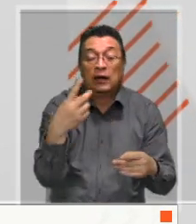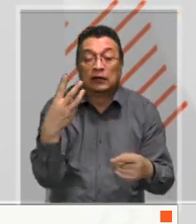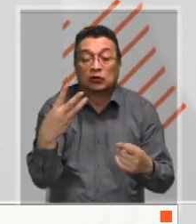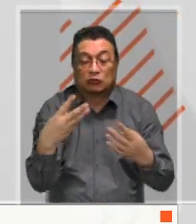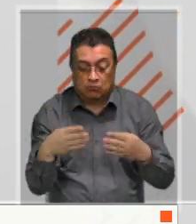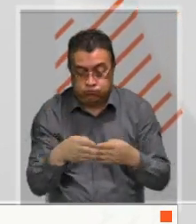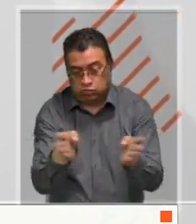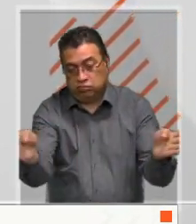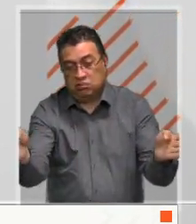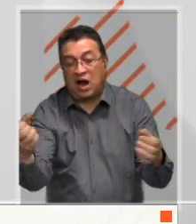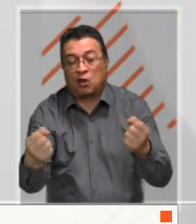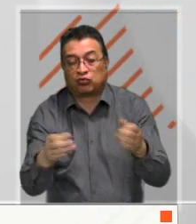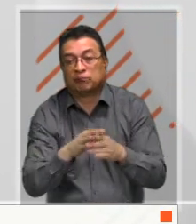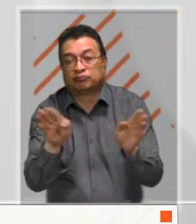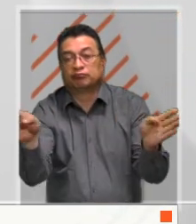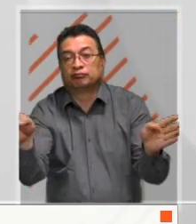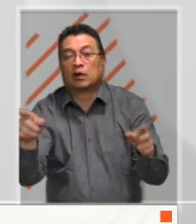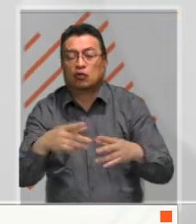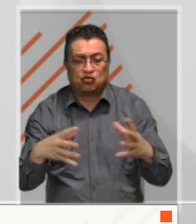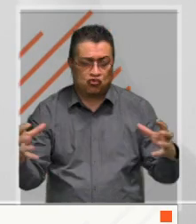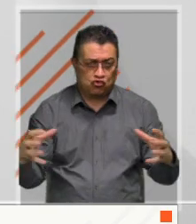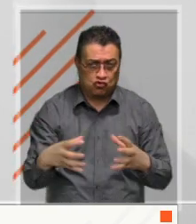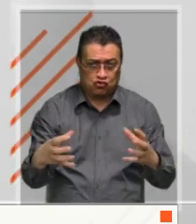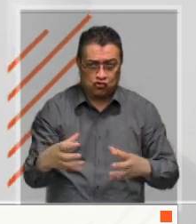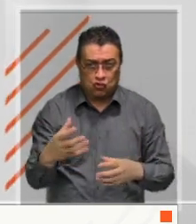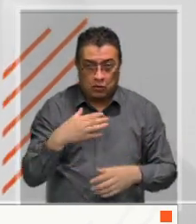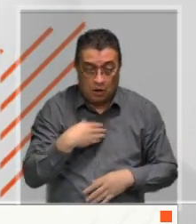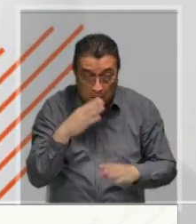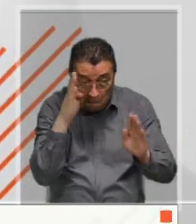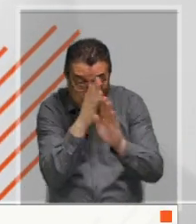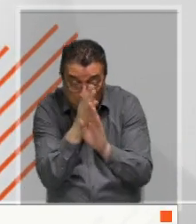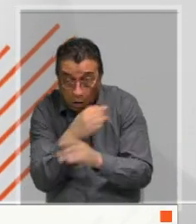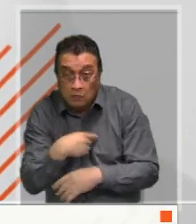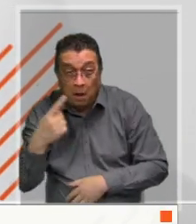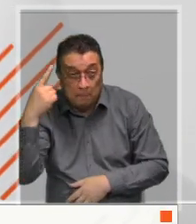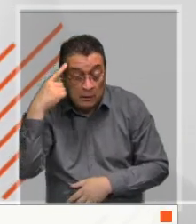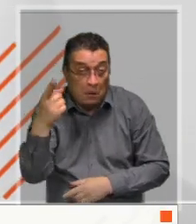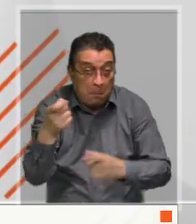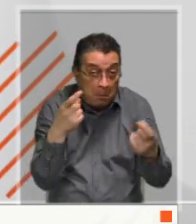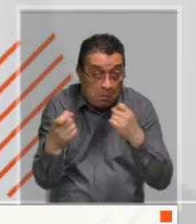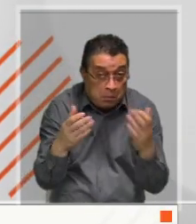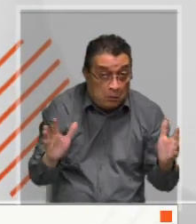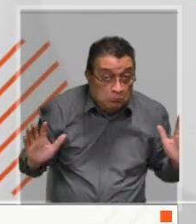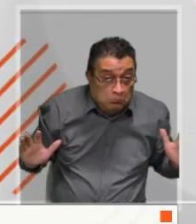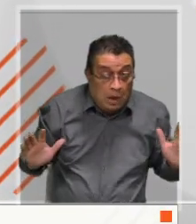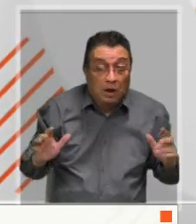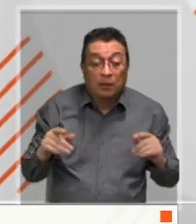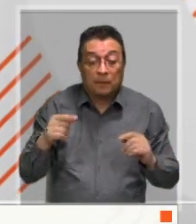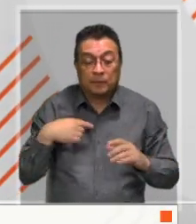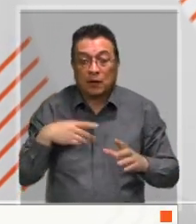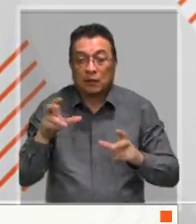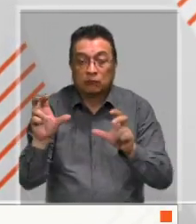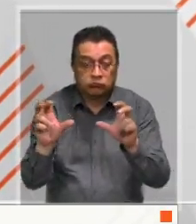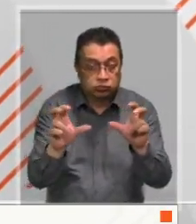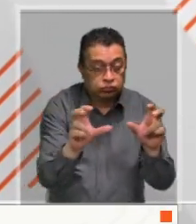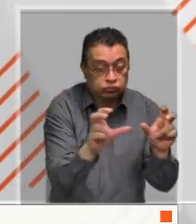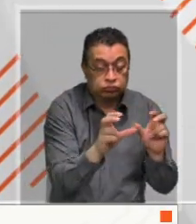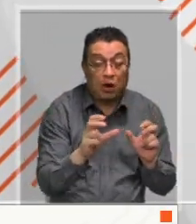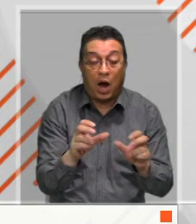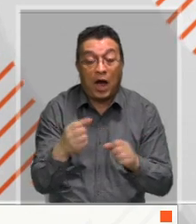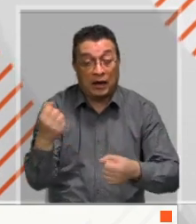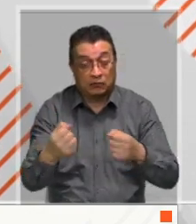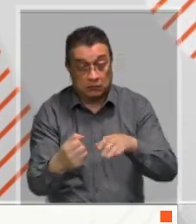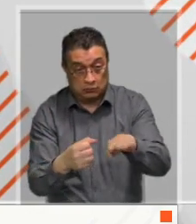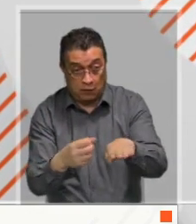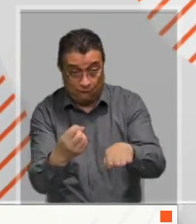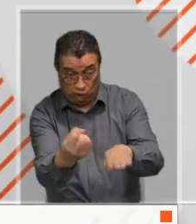los 3 vehículos y fue espectacular un choque. Yo me oculté porque pensé que podían venir disparos. Es un patrullaje preventivo y el conductor de la camioneta, al